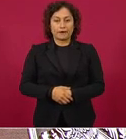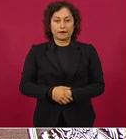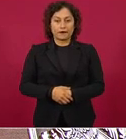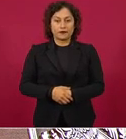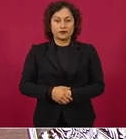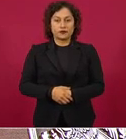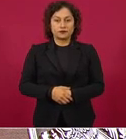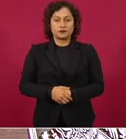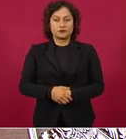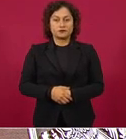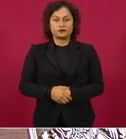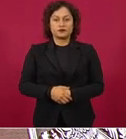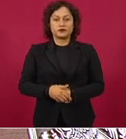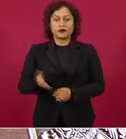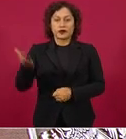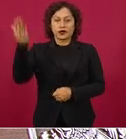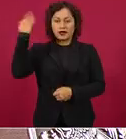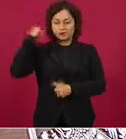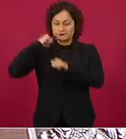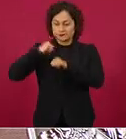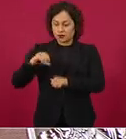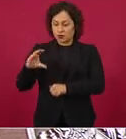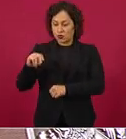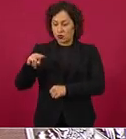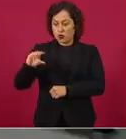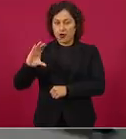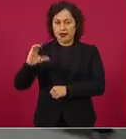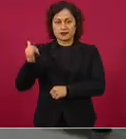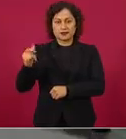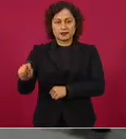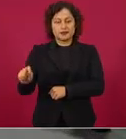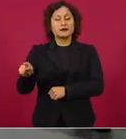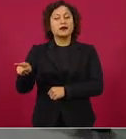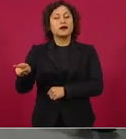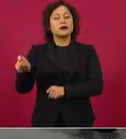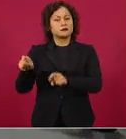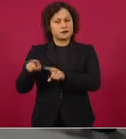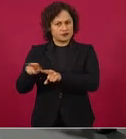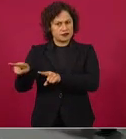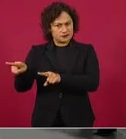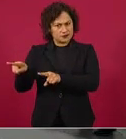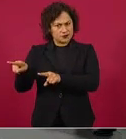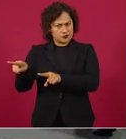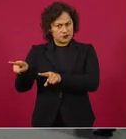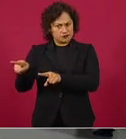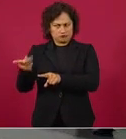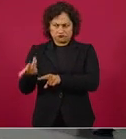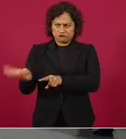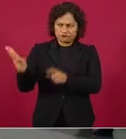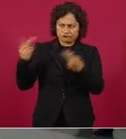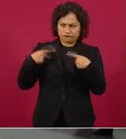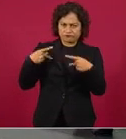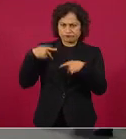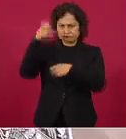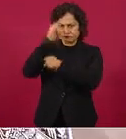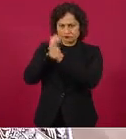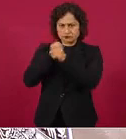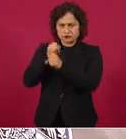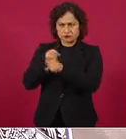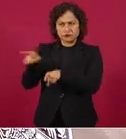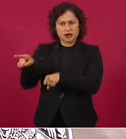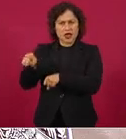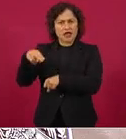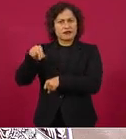en el CONACYT, no será que también? De los científicos. Narro no está, no se pronunció